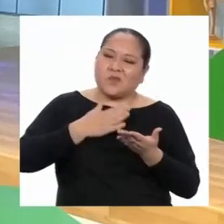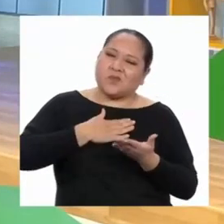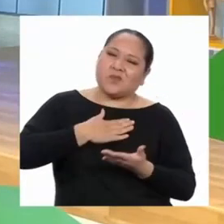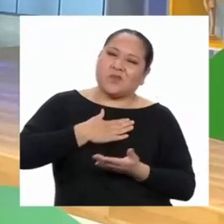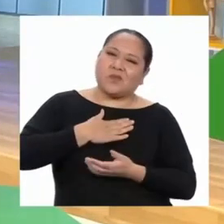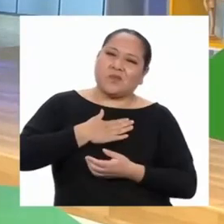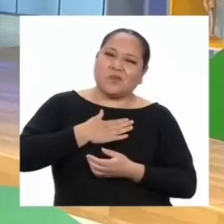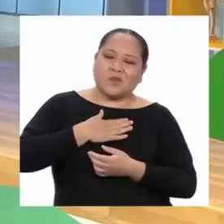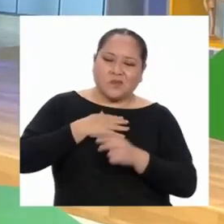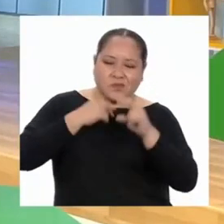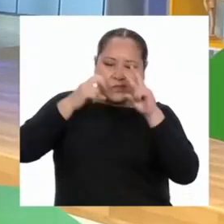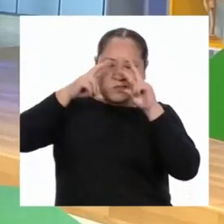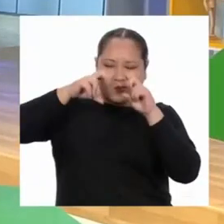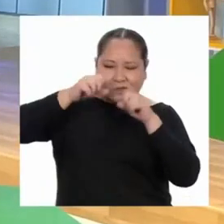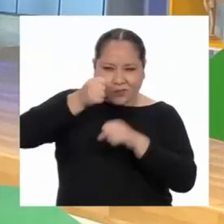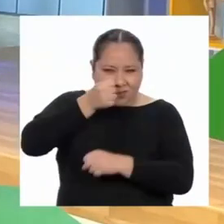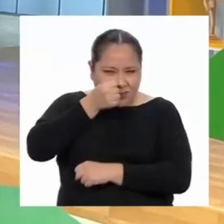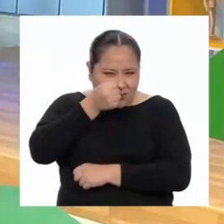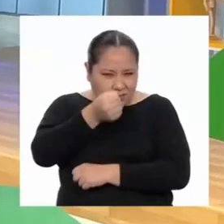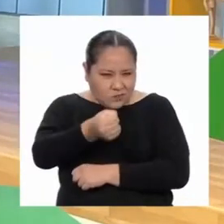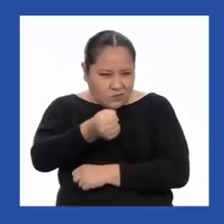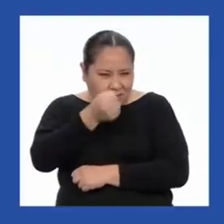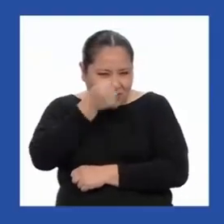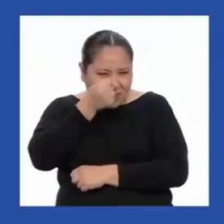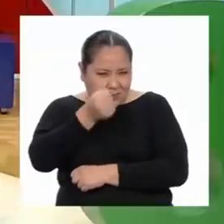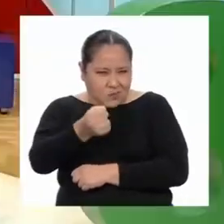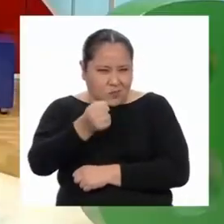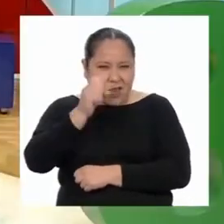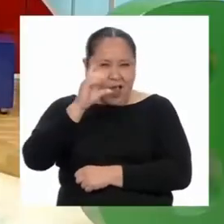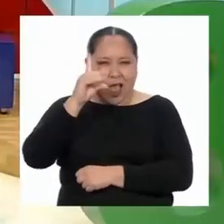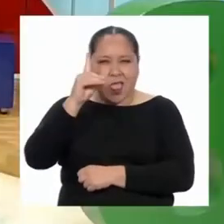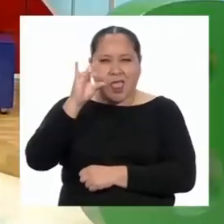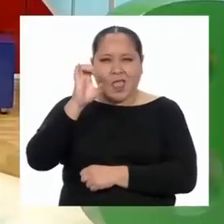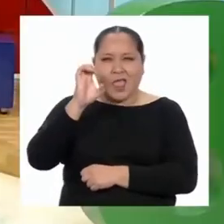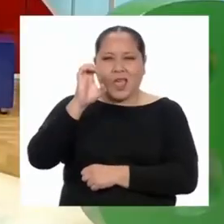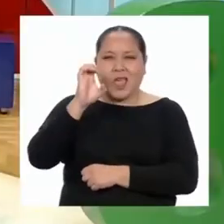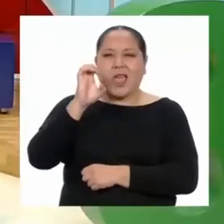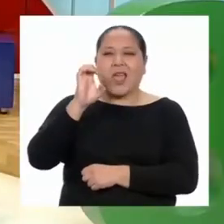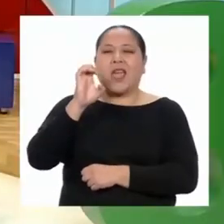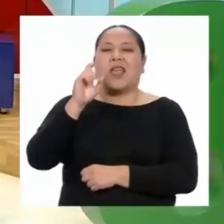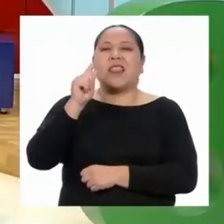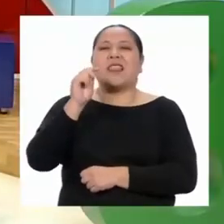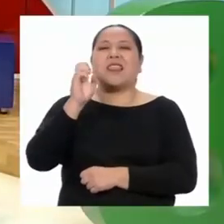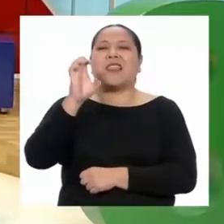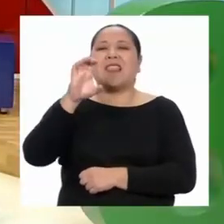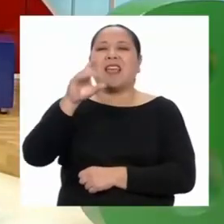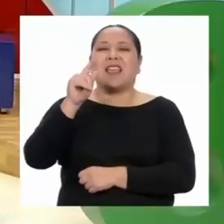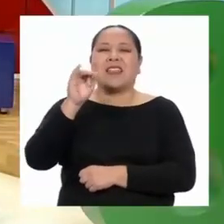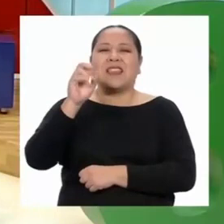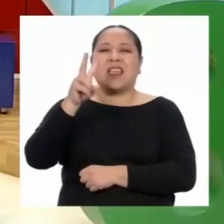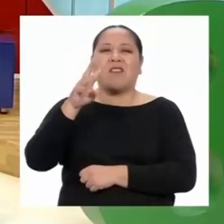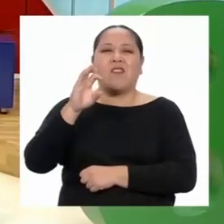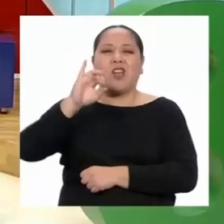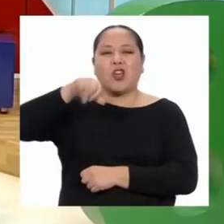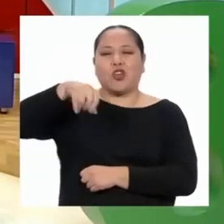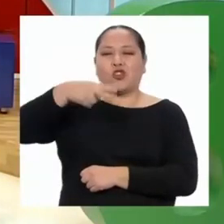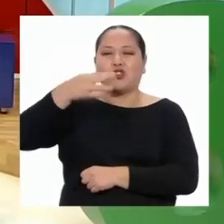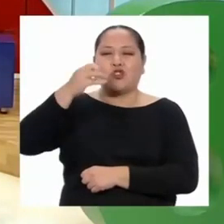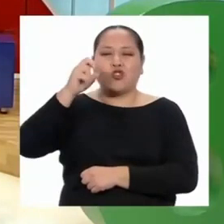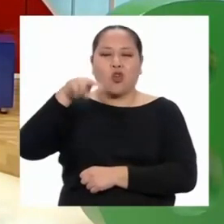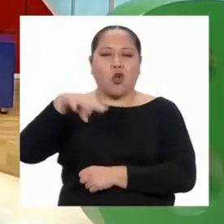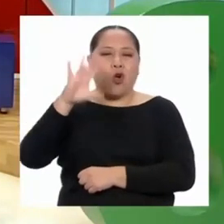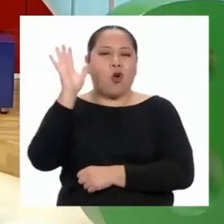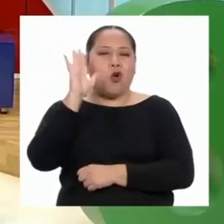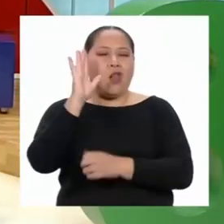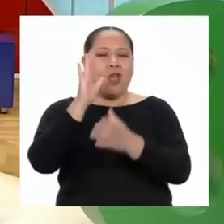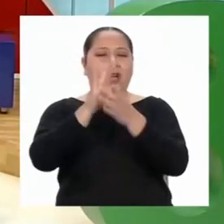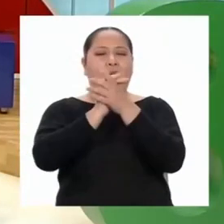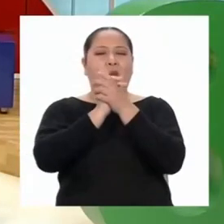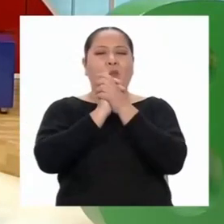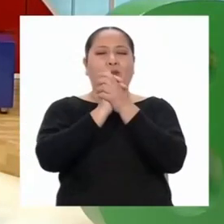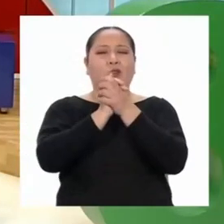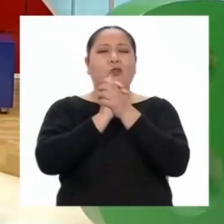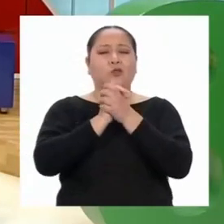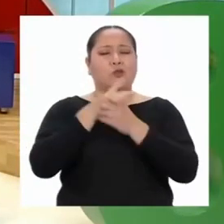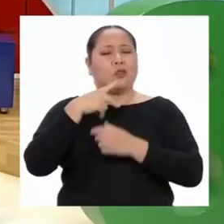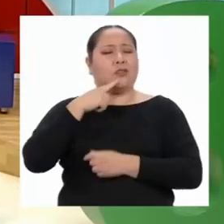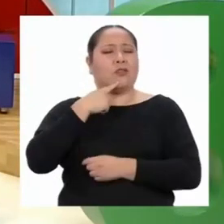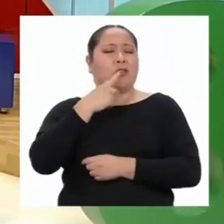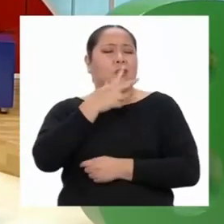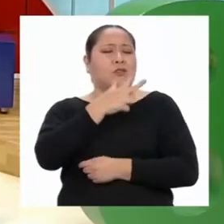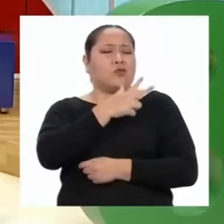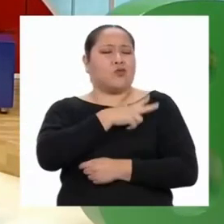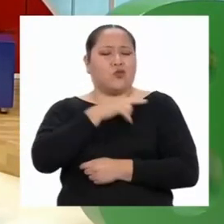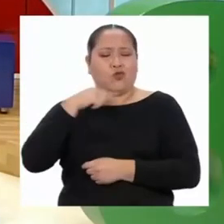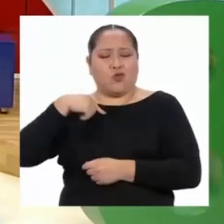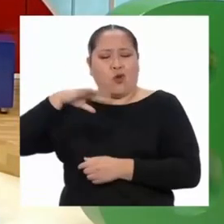¡El Detective Joe! Hola amigas y amigos de tercero de secundaria. He venido hasta